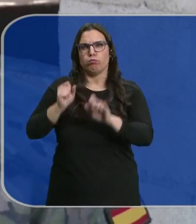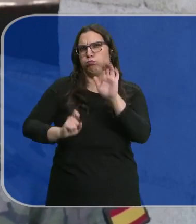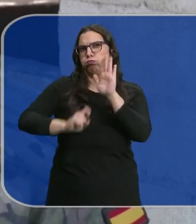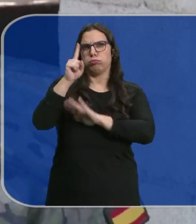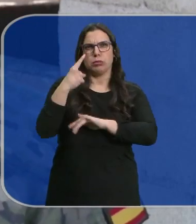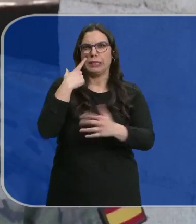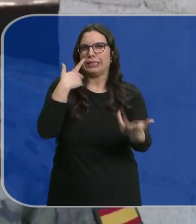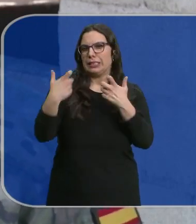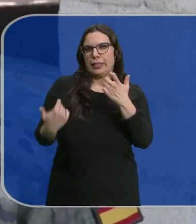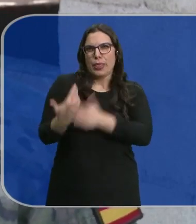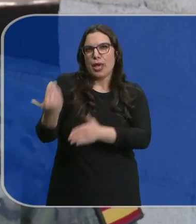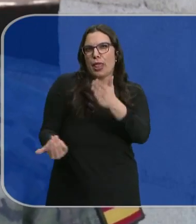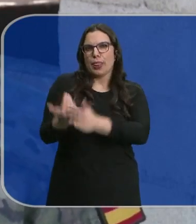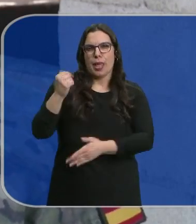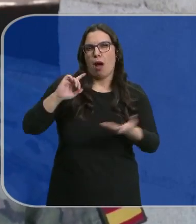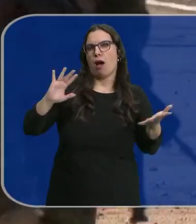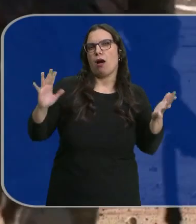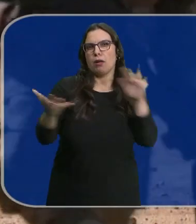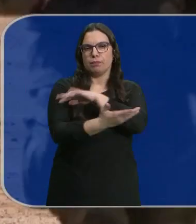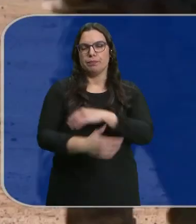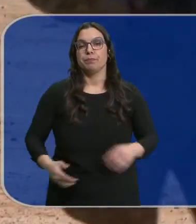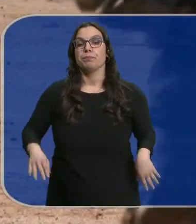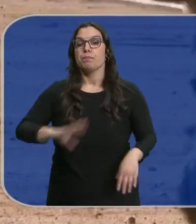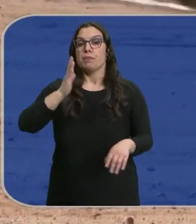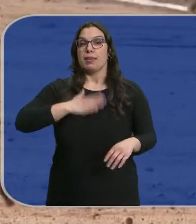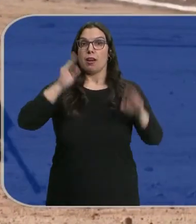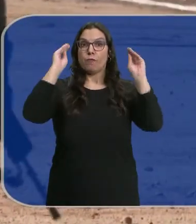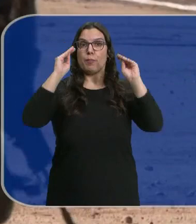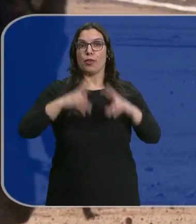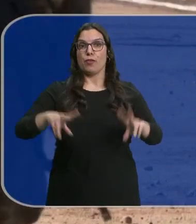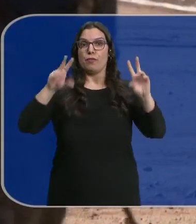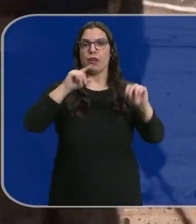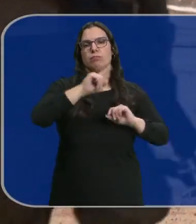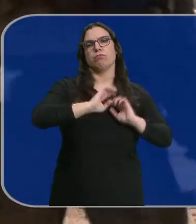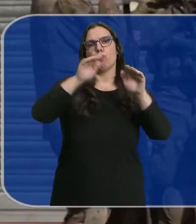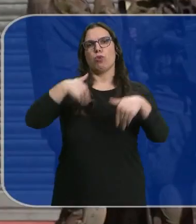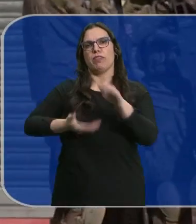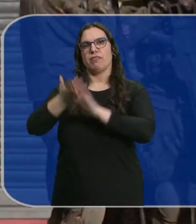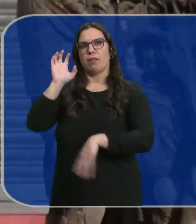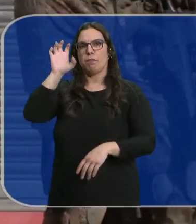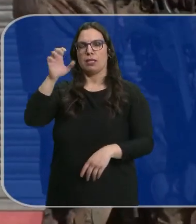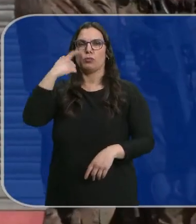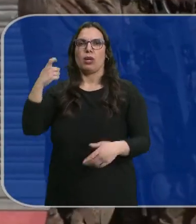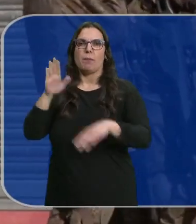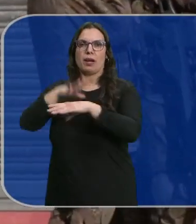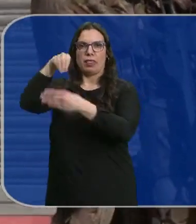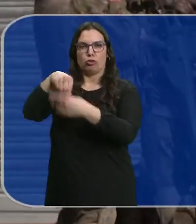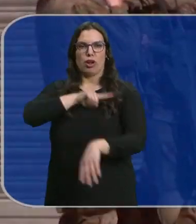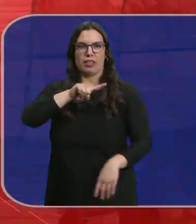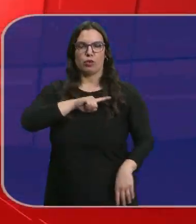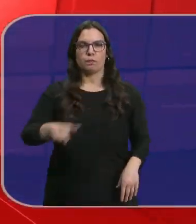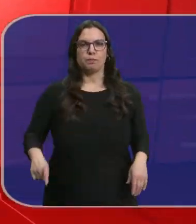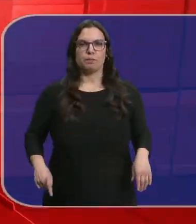vea día tras día, de un día a otro el cambio es muy grande. Mañana termina su formación y volverán a Ucrania para unirse a su ejército.